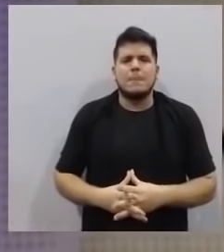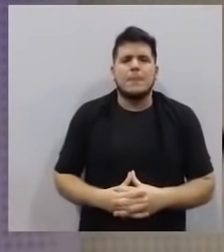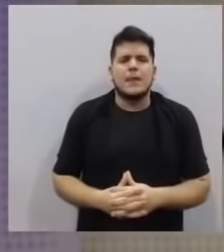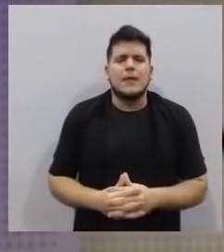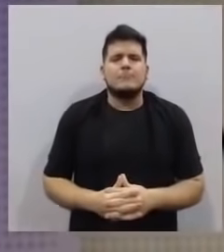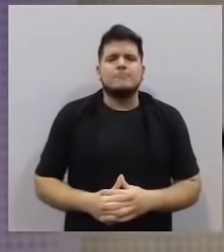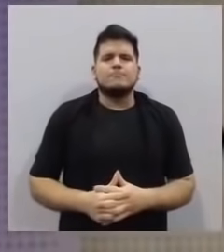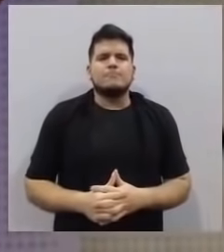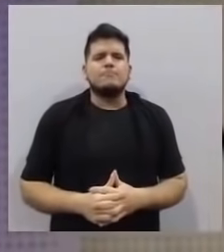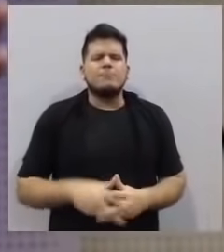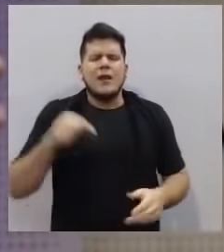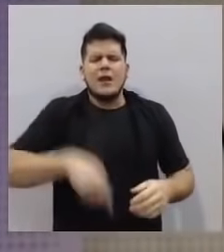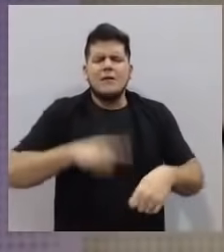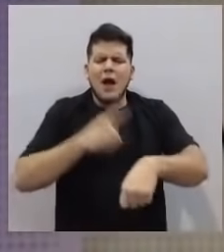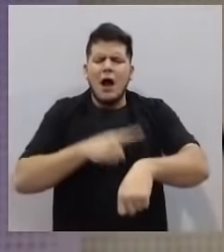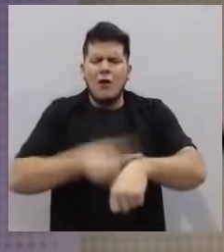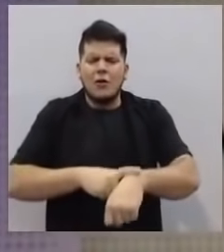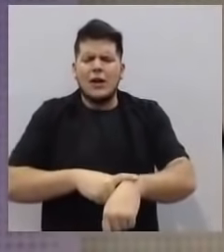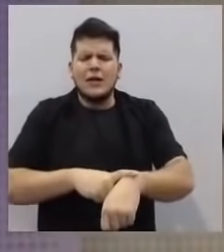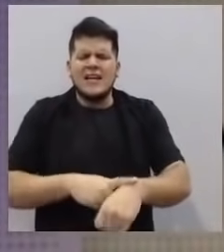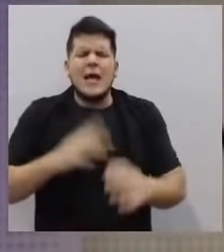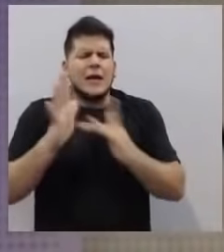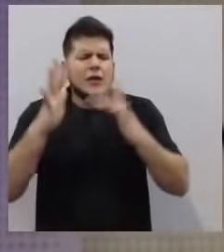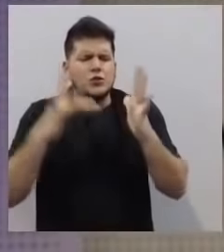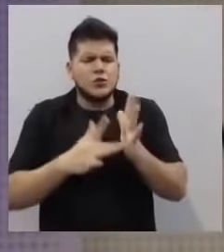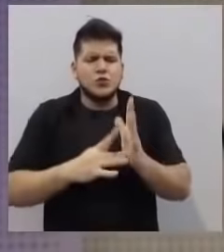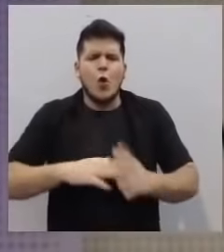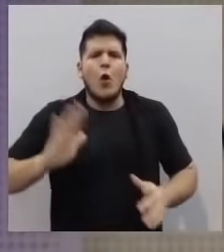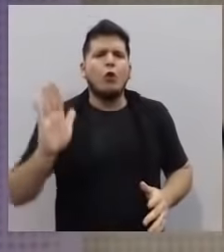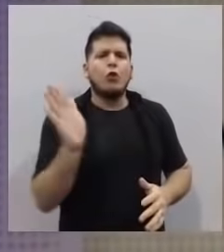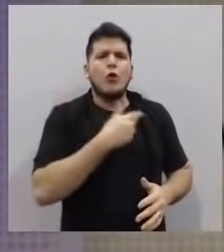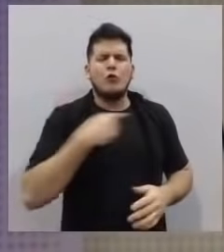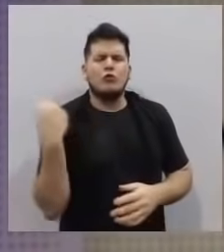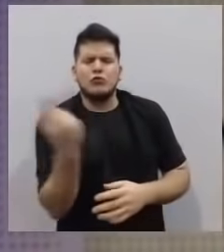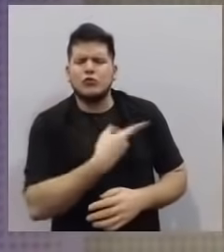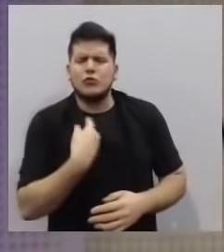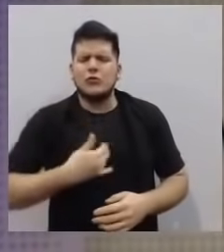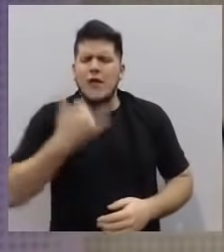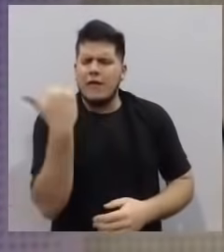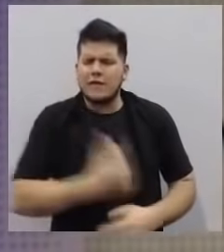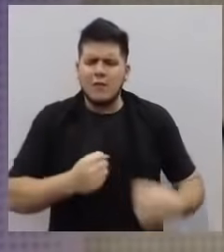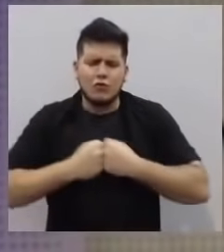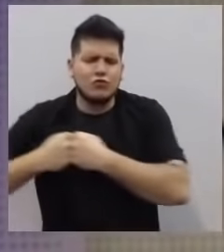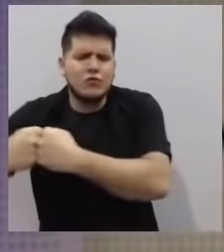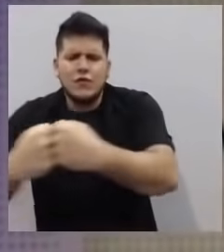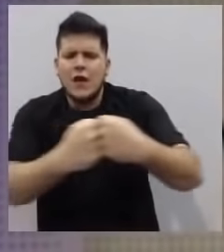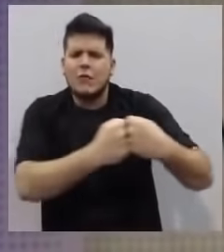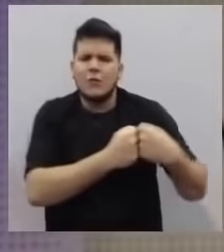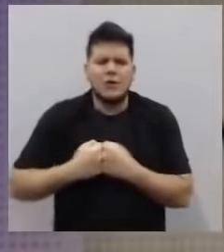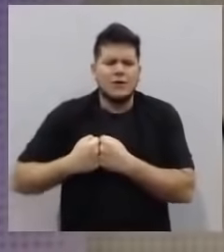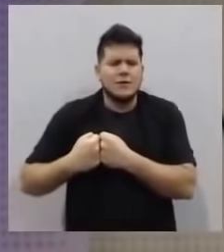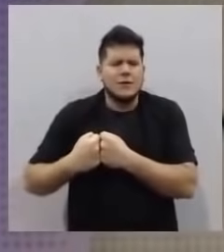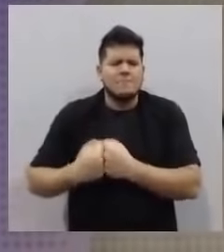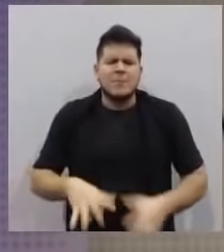y en esta hora señor me pongo de acuerdo con mis hermanos y en esa autoridad de cristo señor declaro sanidad de los cuerpos